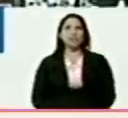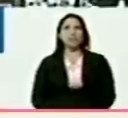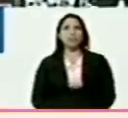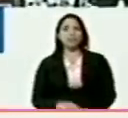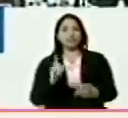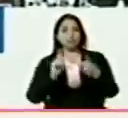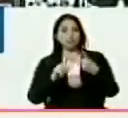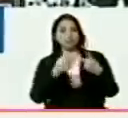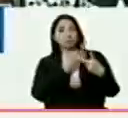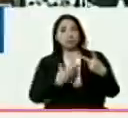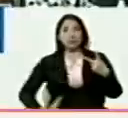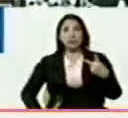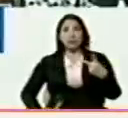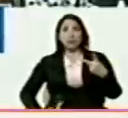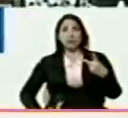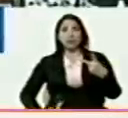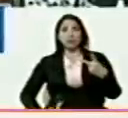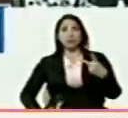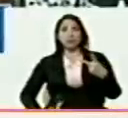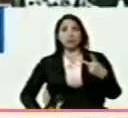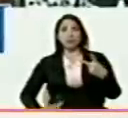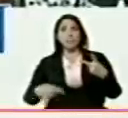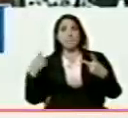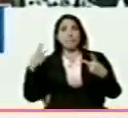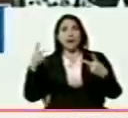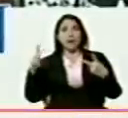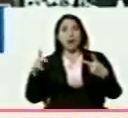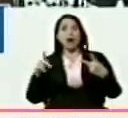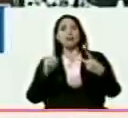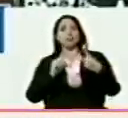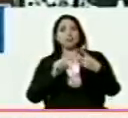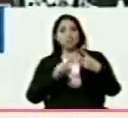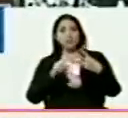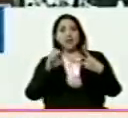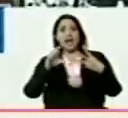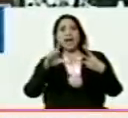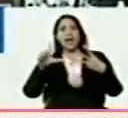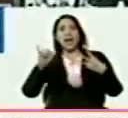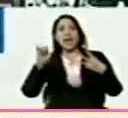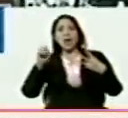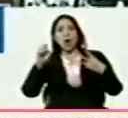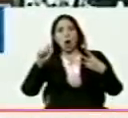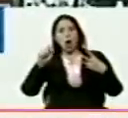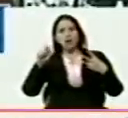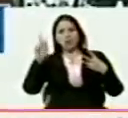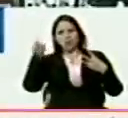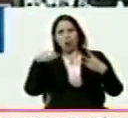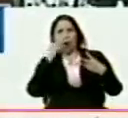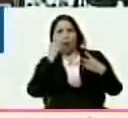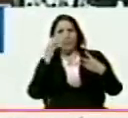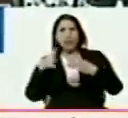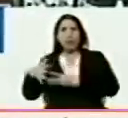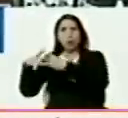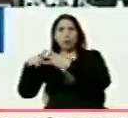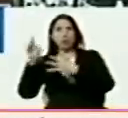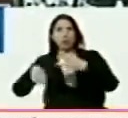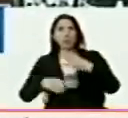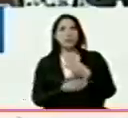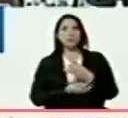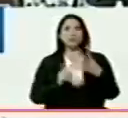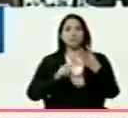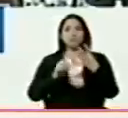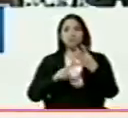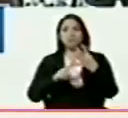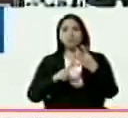presidente de Paraguay, el señor Elio Abrams, de Estados Unidos, se fue el